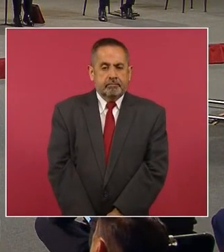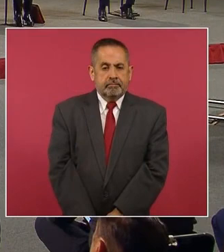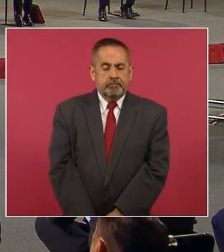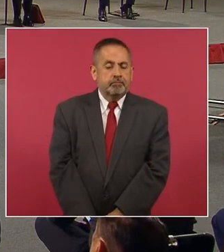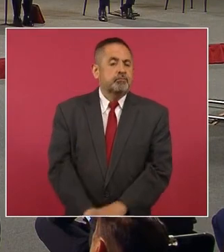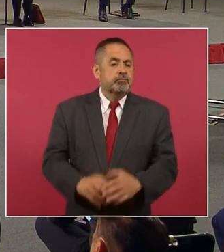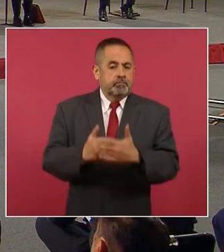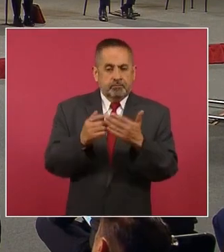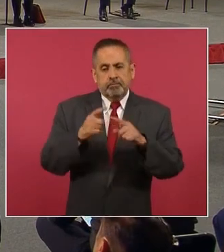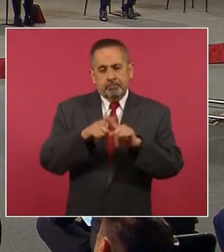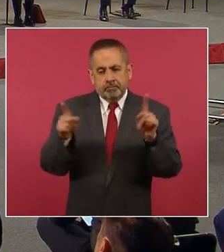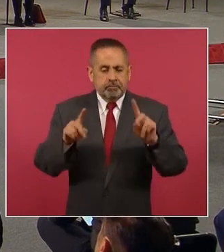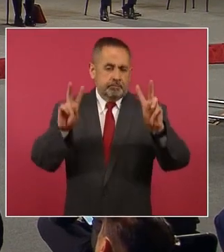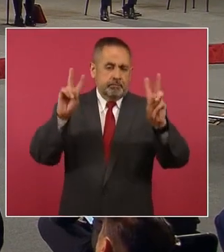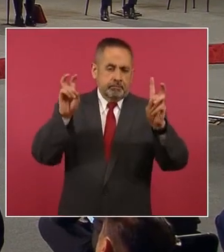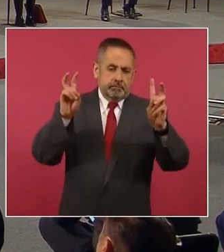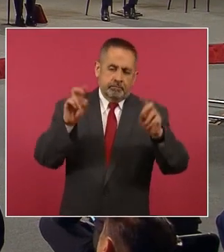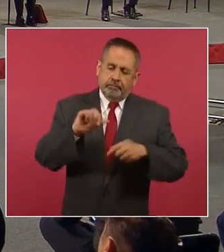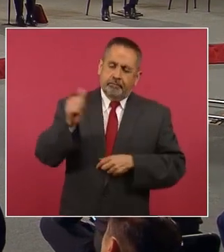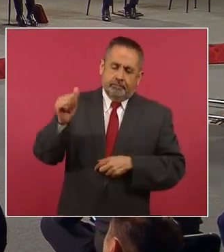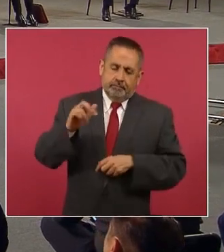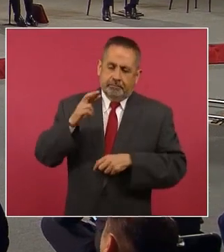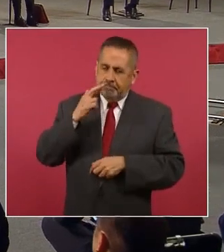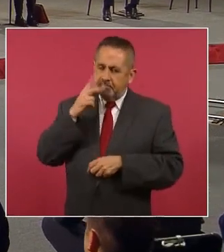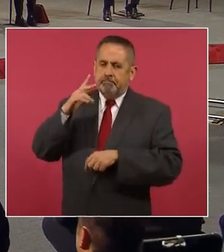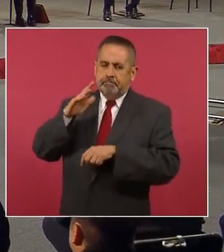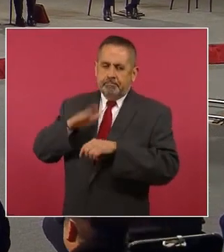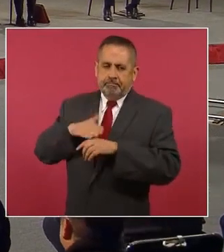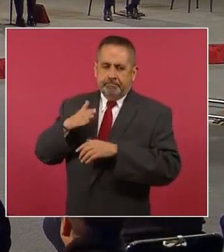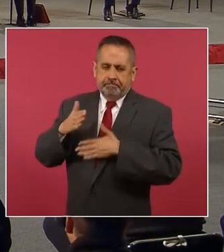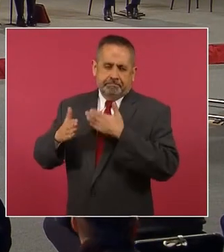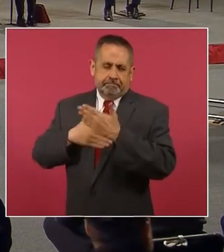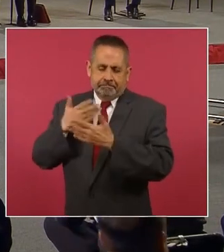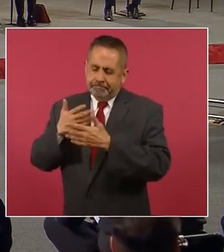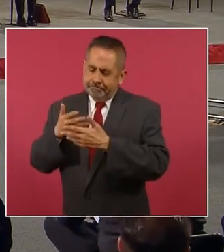Vamos a temas un poco más alegres.